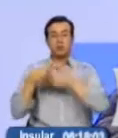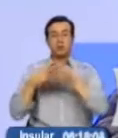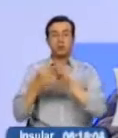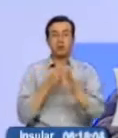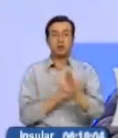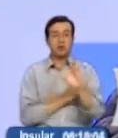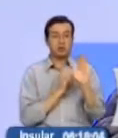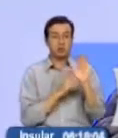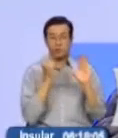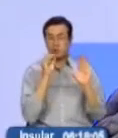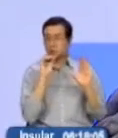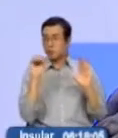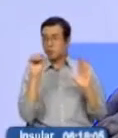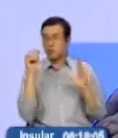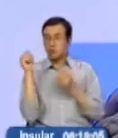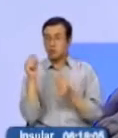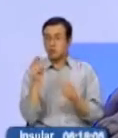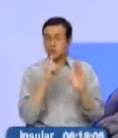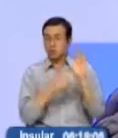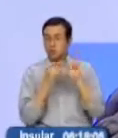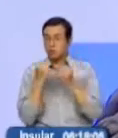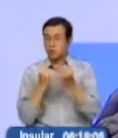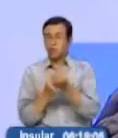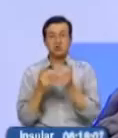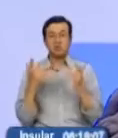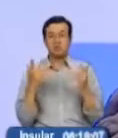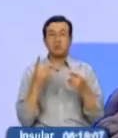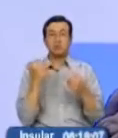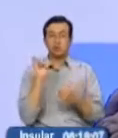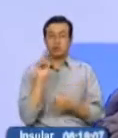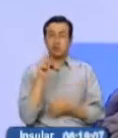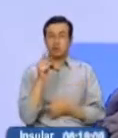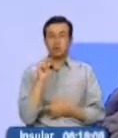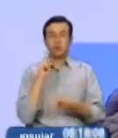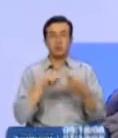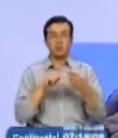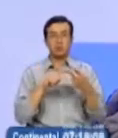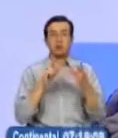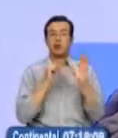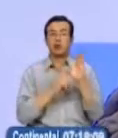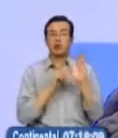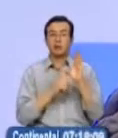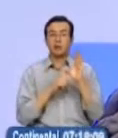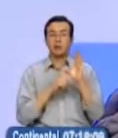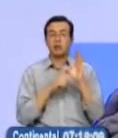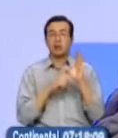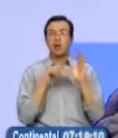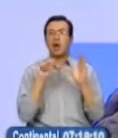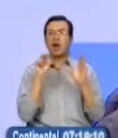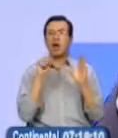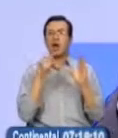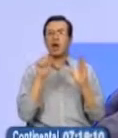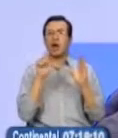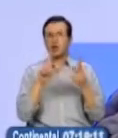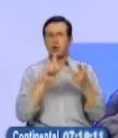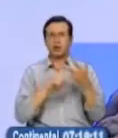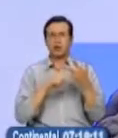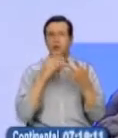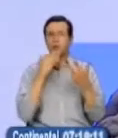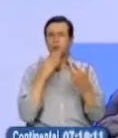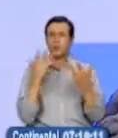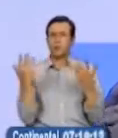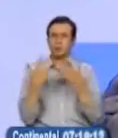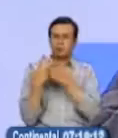capital semilla para los inversores, ¿no? A través del Código de Ingenio se establece. No había capital ángel, no había la posibilidad para que se dé una